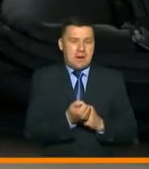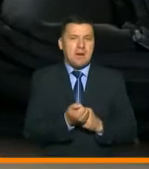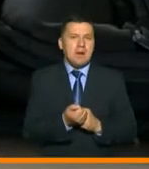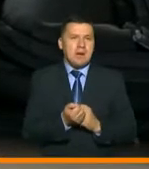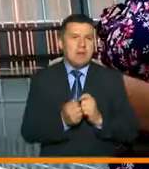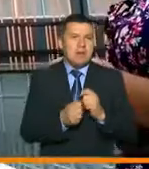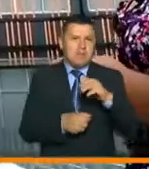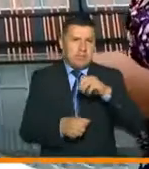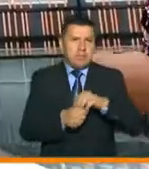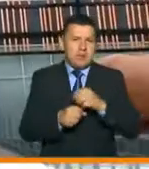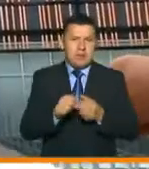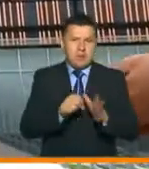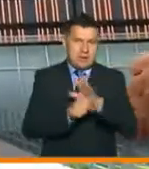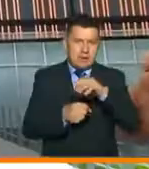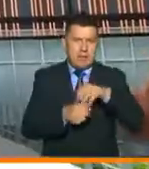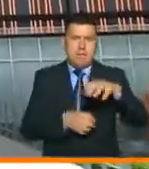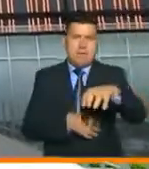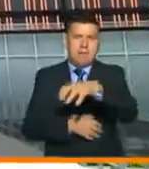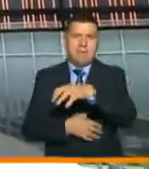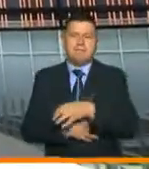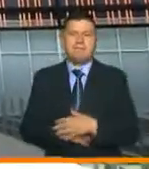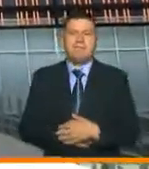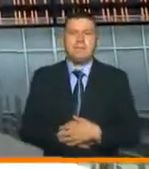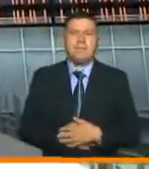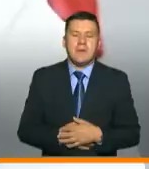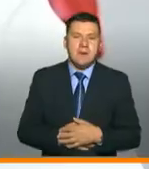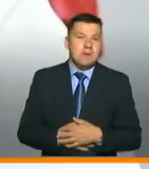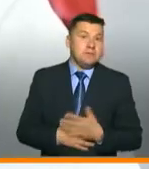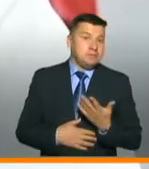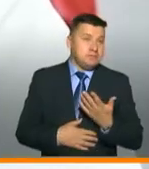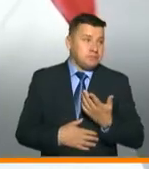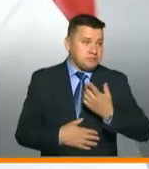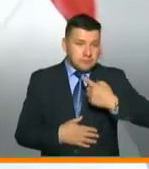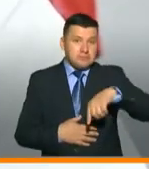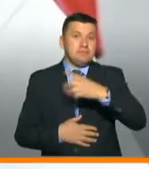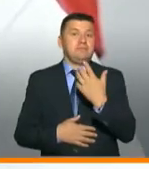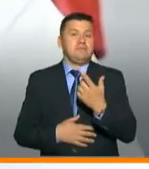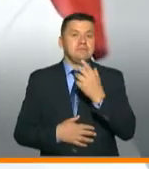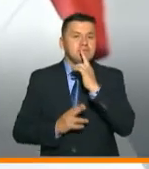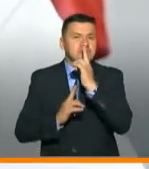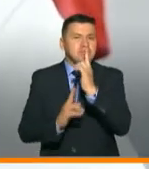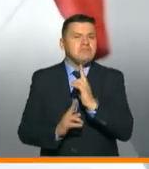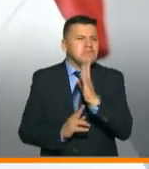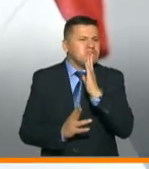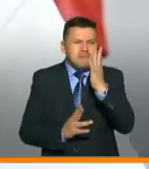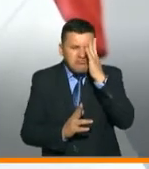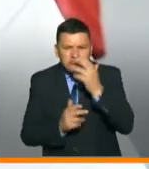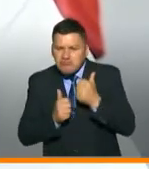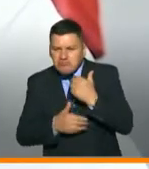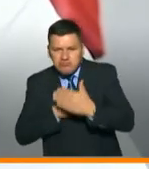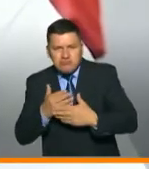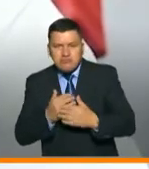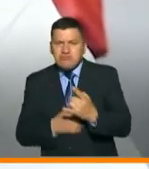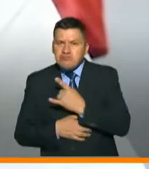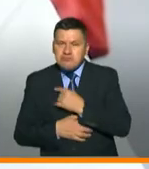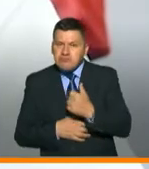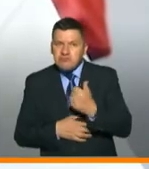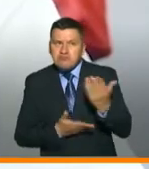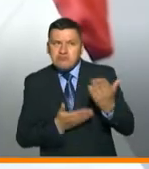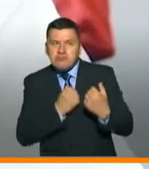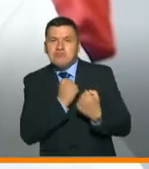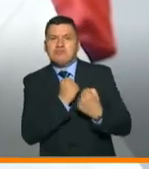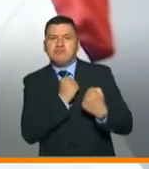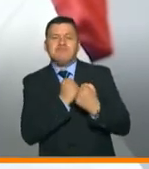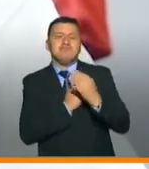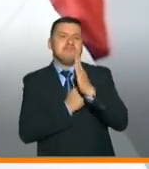los efectos de la pandemia en el sector. Todo esto es el resultado del apoyo que la institución ha venido recibiendo